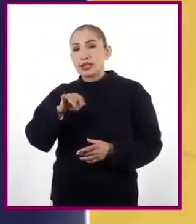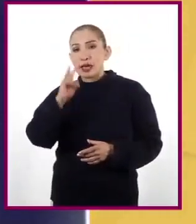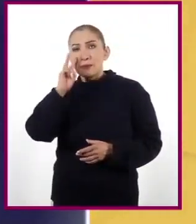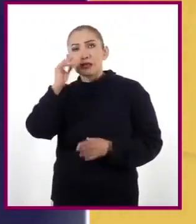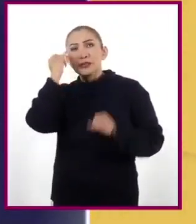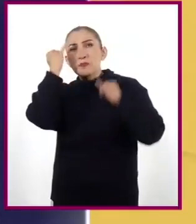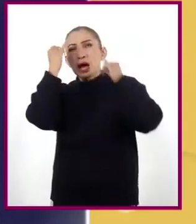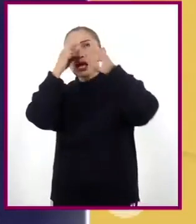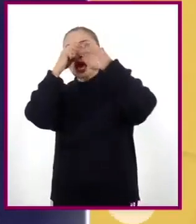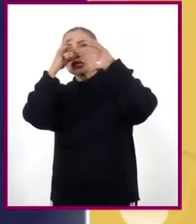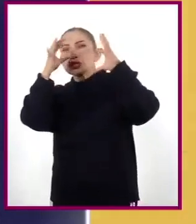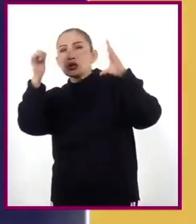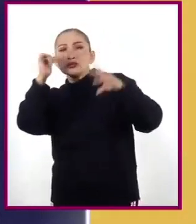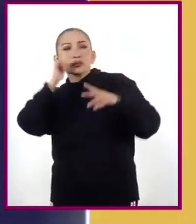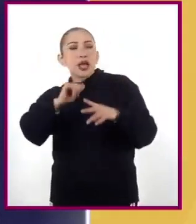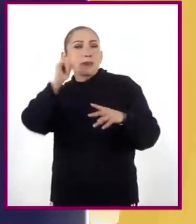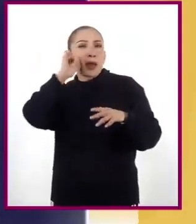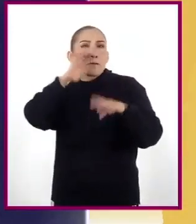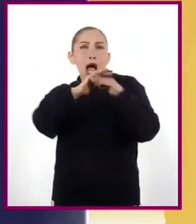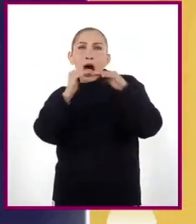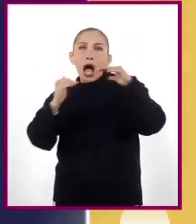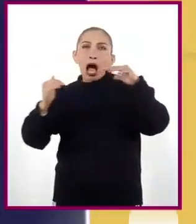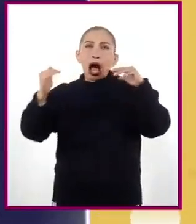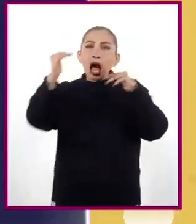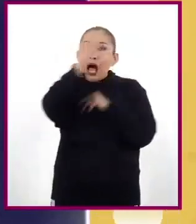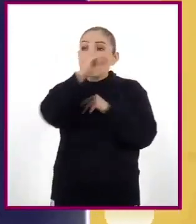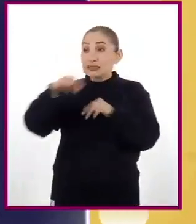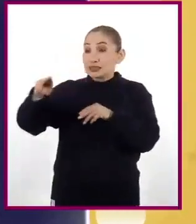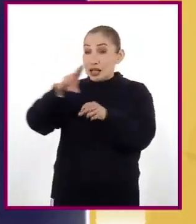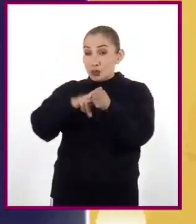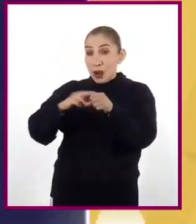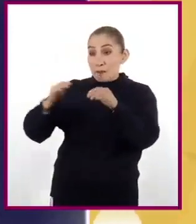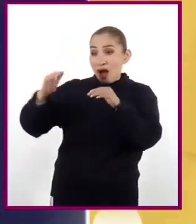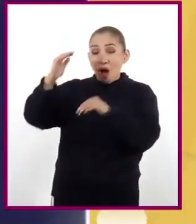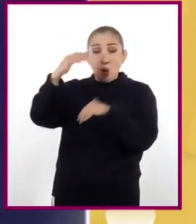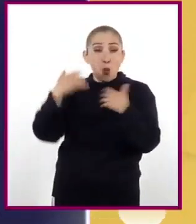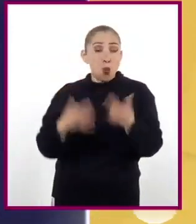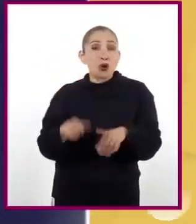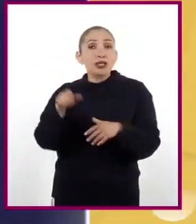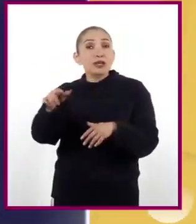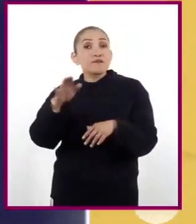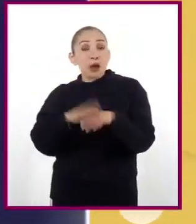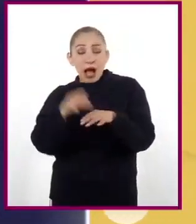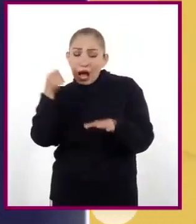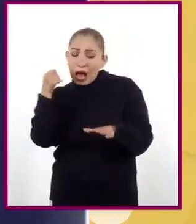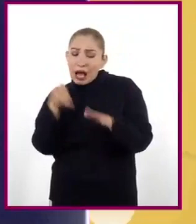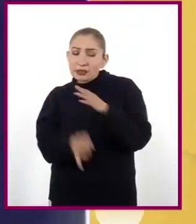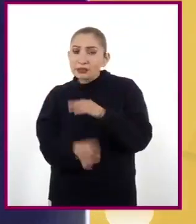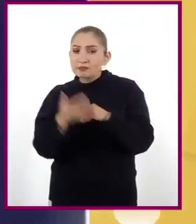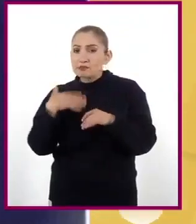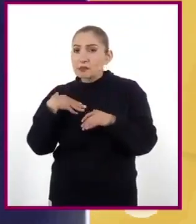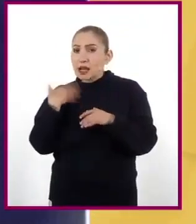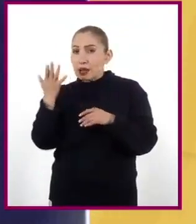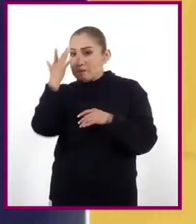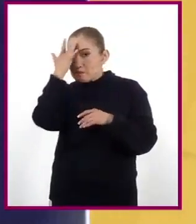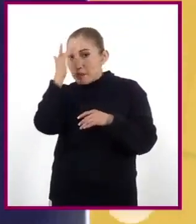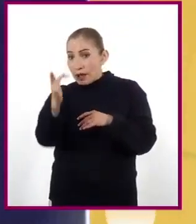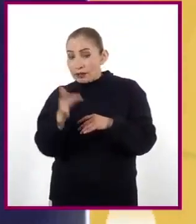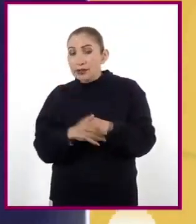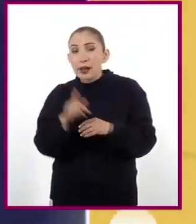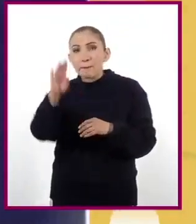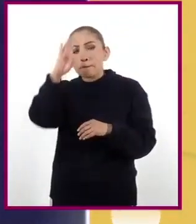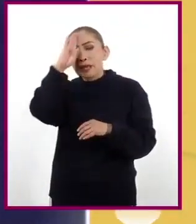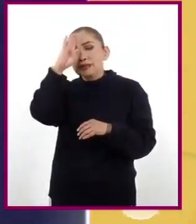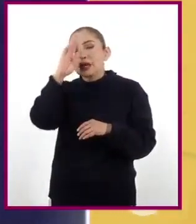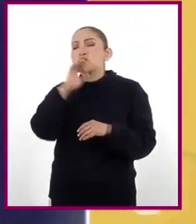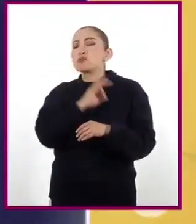desaforada imaginación iba siempre más lejos que el ingenio de la naturaleza y aún más allá del milagro y la magia,